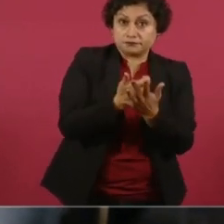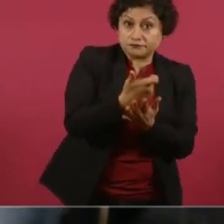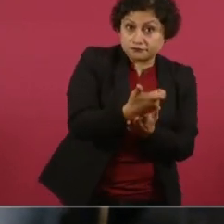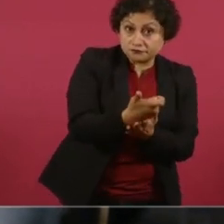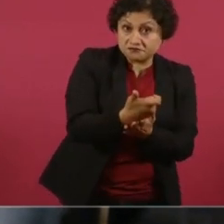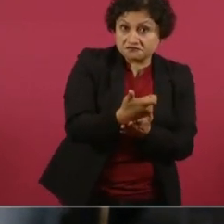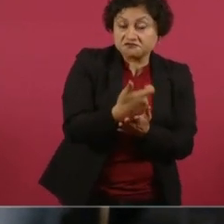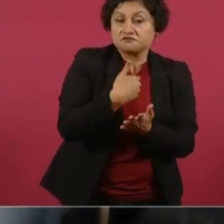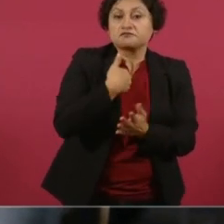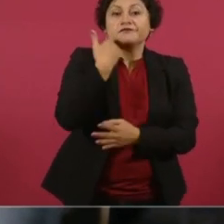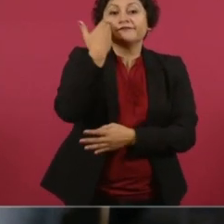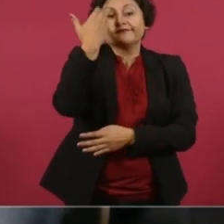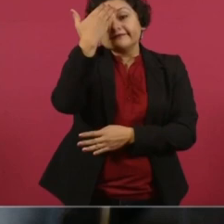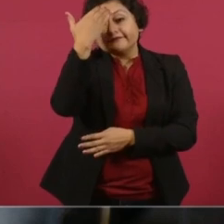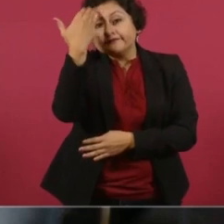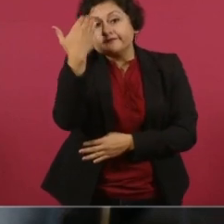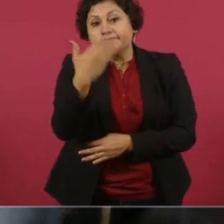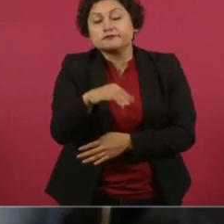de